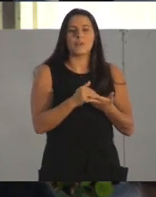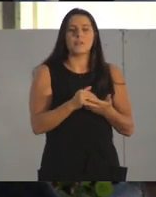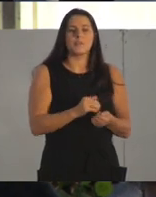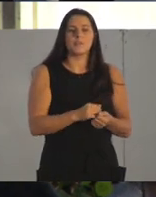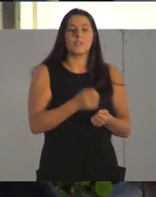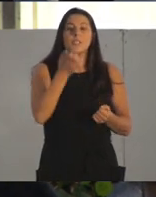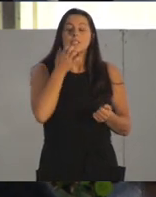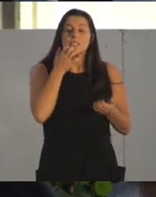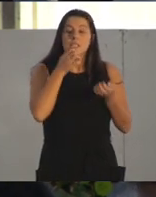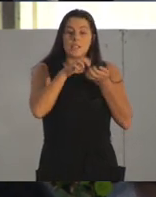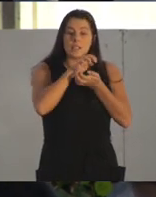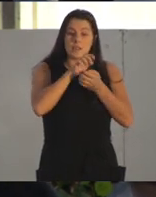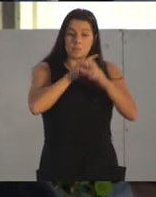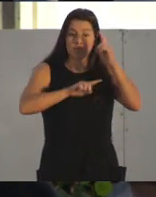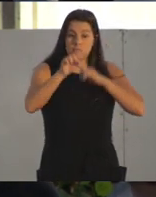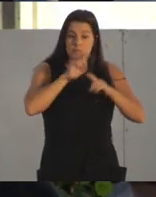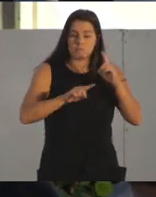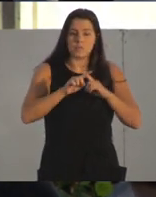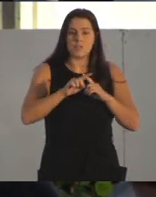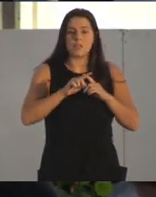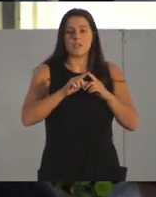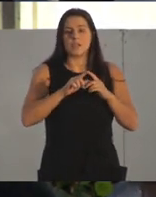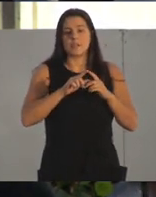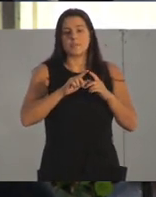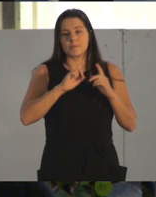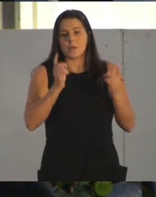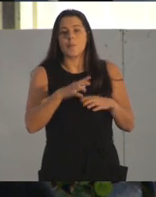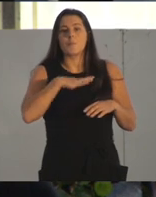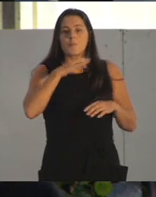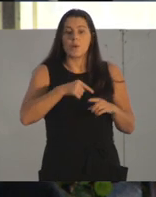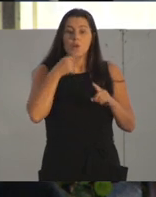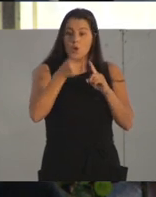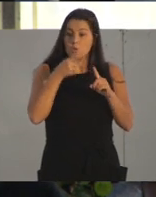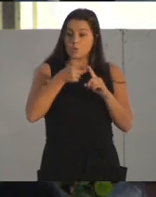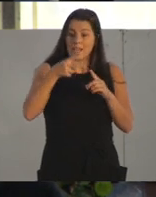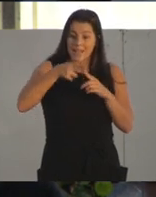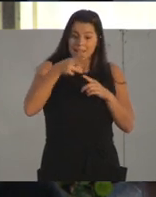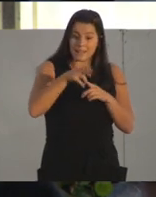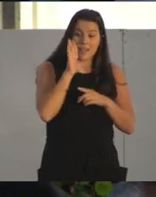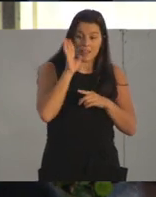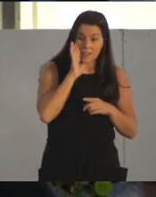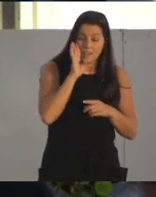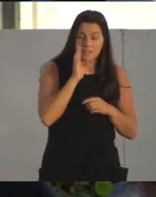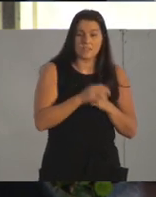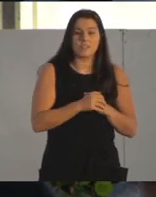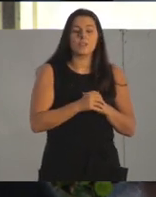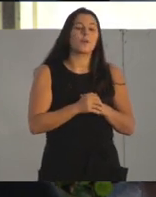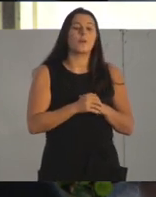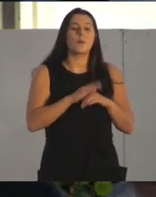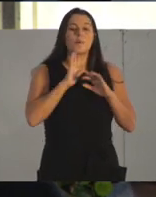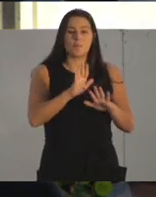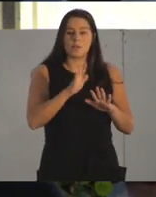una disfagia un poquito más acusada, podemos hacerlo con el masticador que os he comentado, pero si ya tenemos un nivel de disfagia bastante